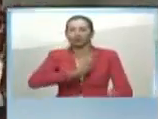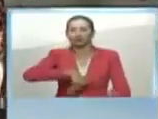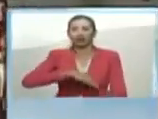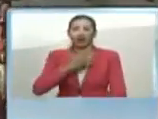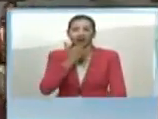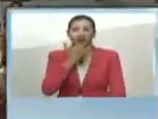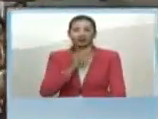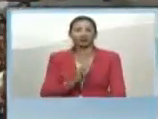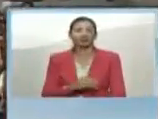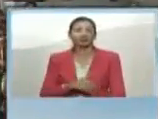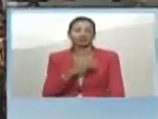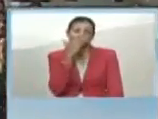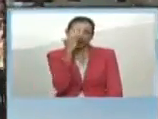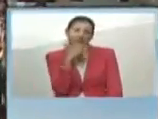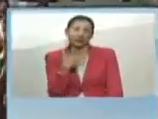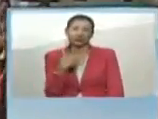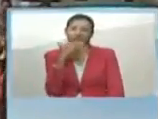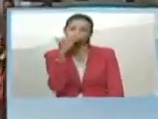¿Verdad?